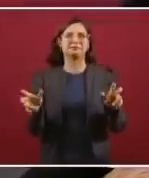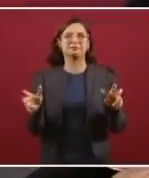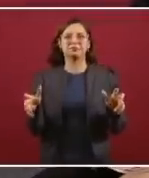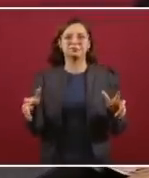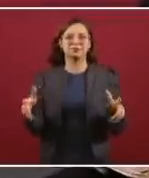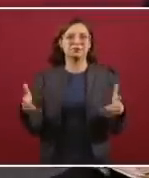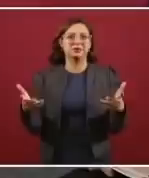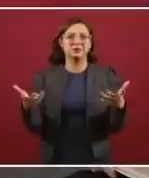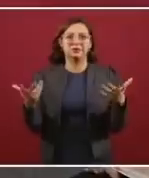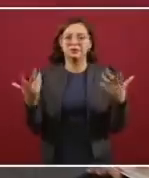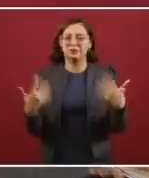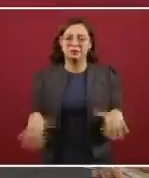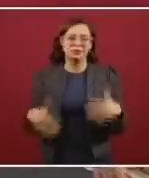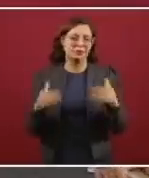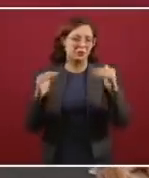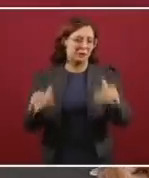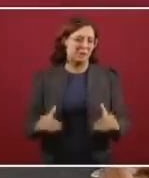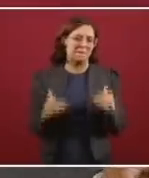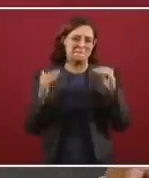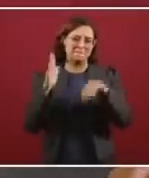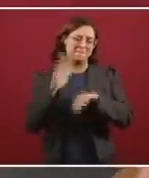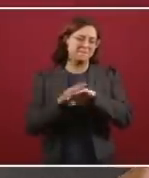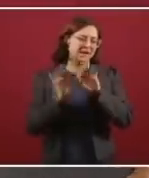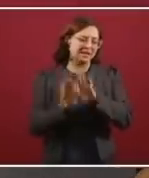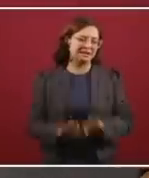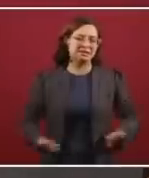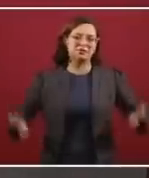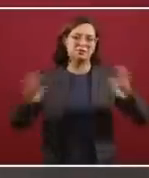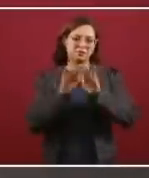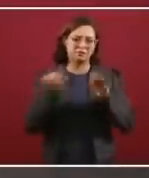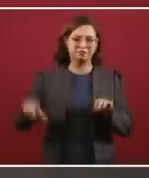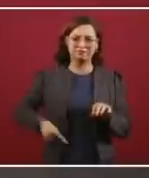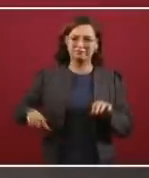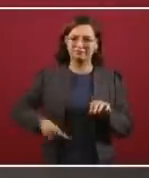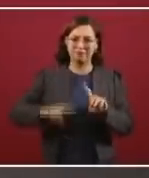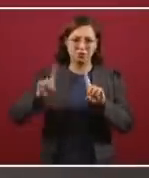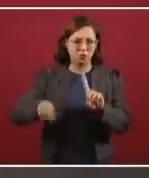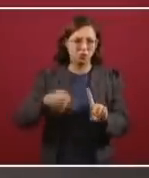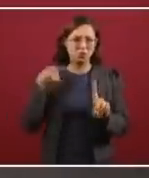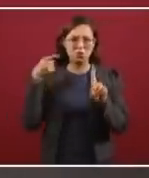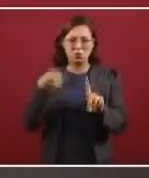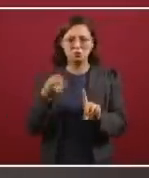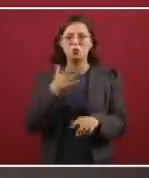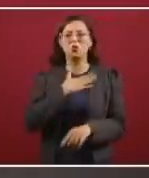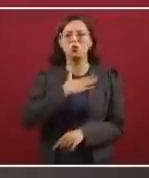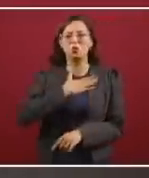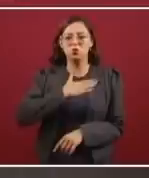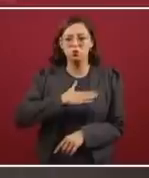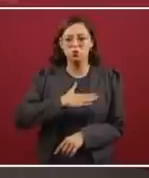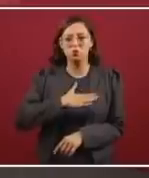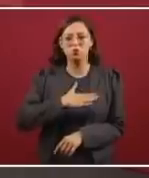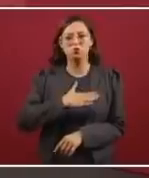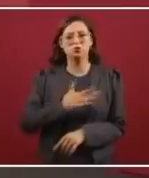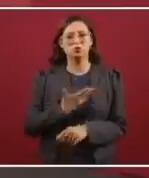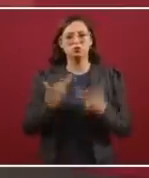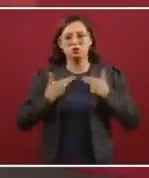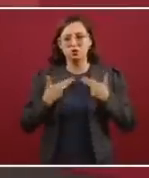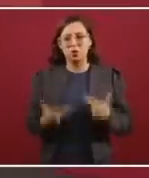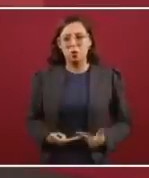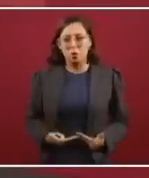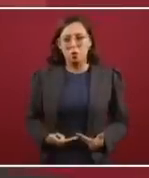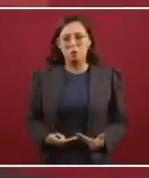de la más alta prioridad para el gobierno. Es un asunto de justicia, es un asunto